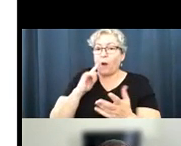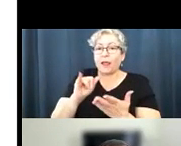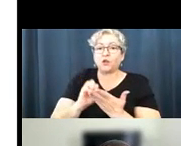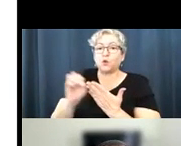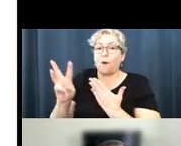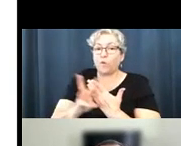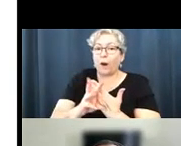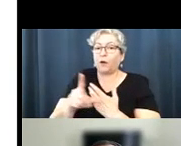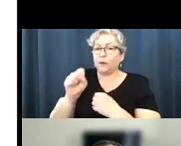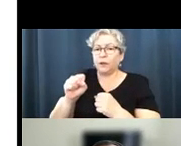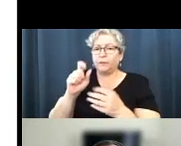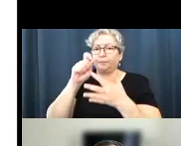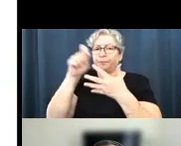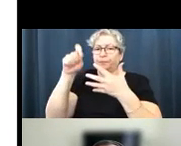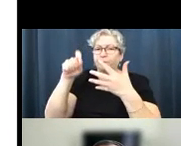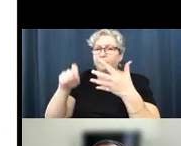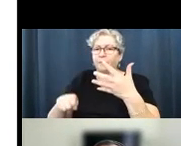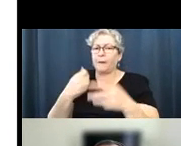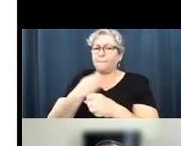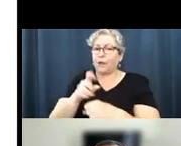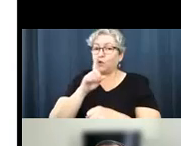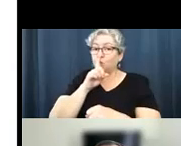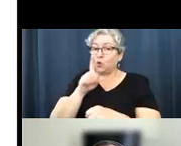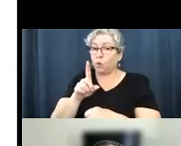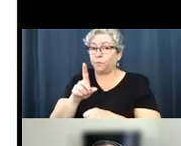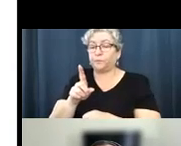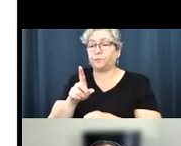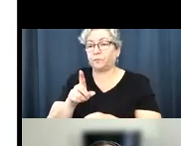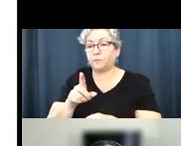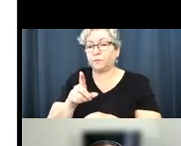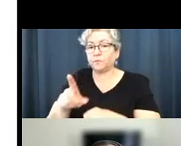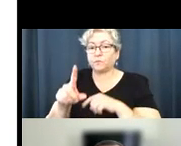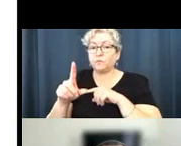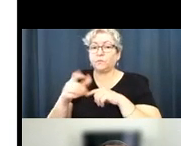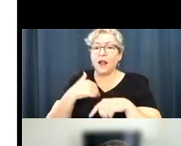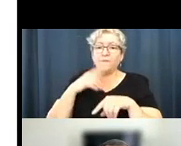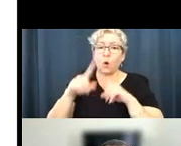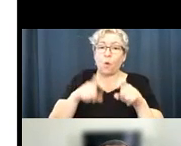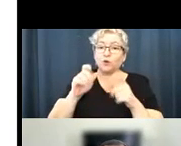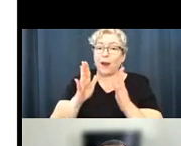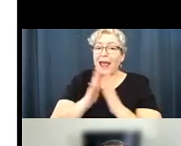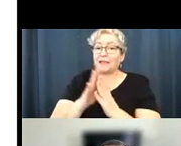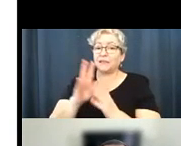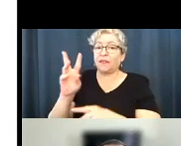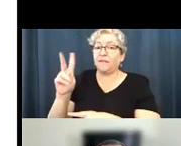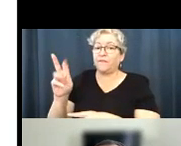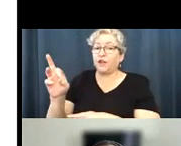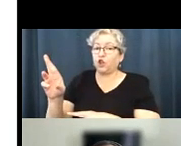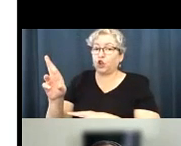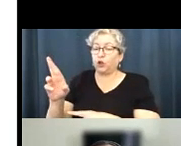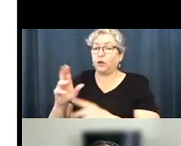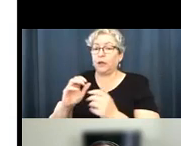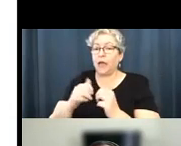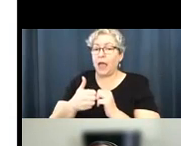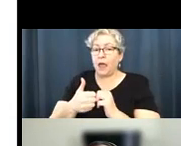usted si está tratando de buscar software, etcétera, pues esa es la lista de cotejo que tenemos, y hay algunas preguntas que le puede hacer a los